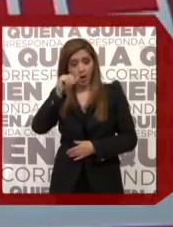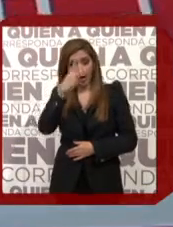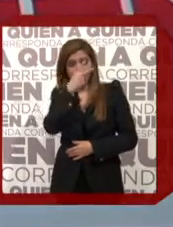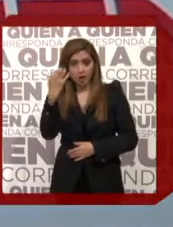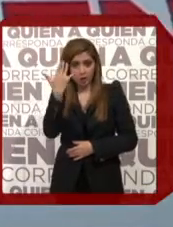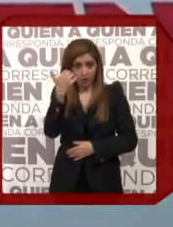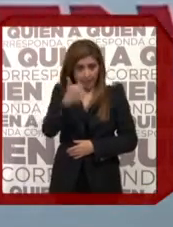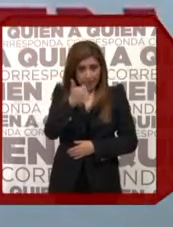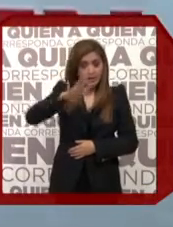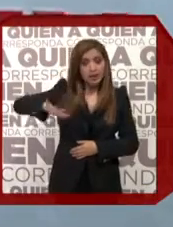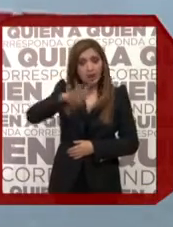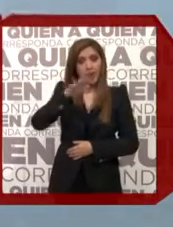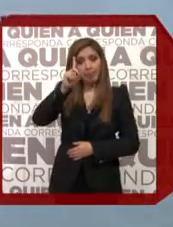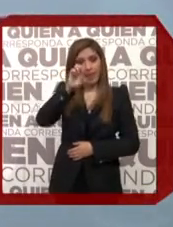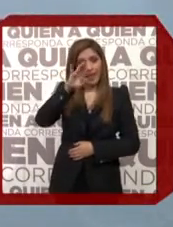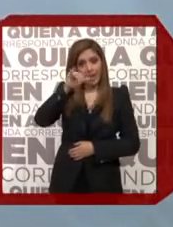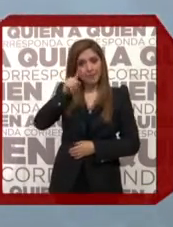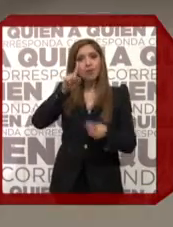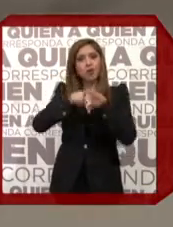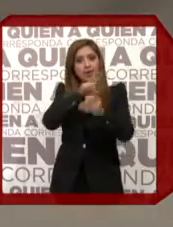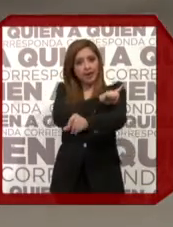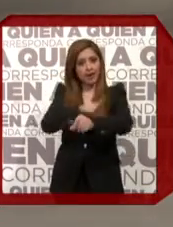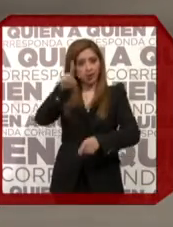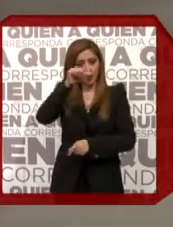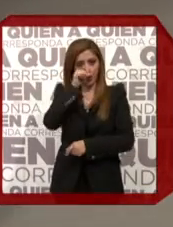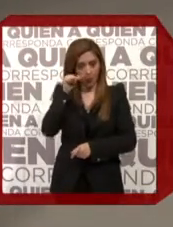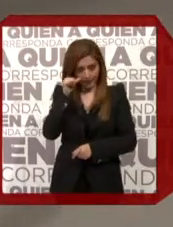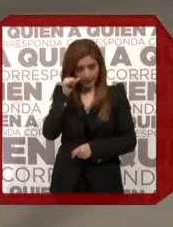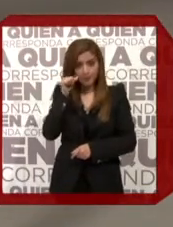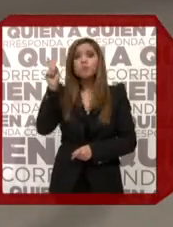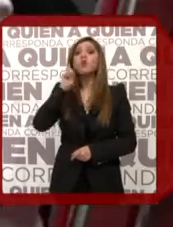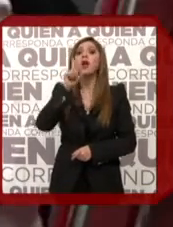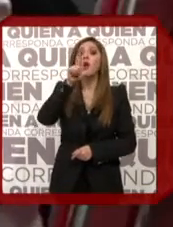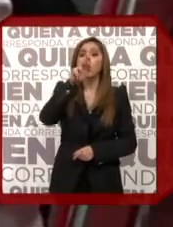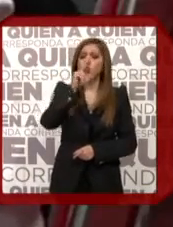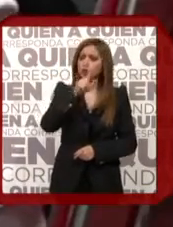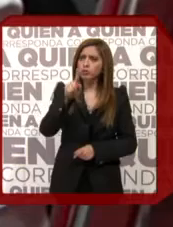256, Colonia del Carmen, en la delegación Benito Juárez. La señora Luz